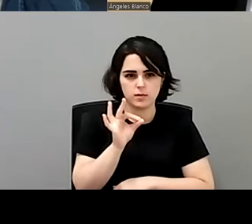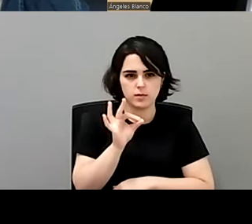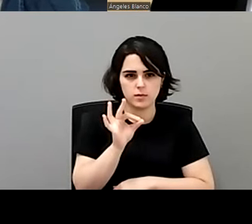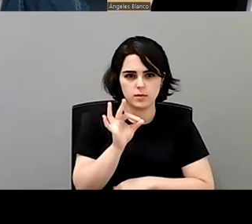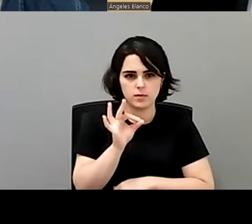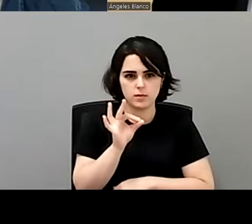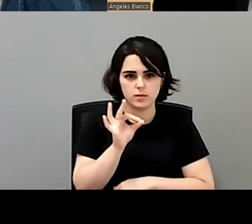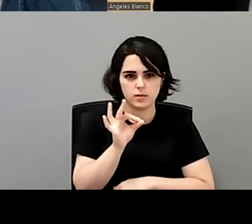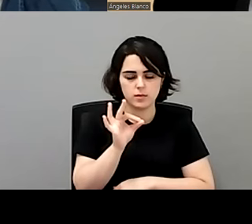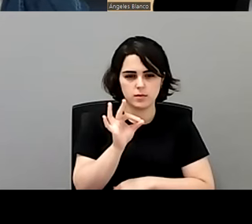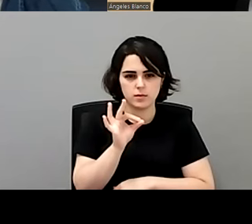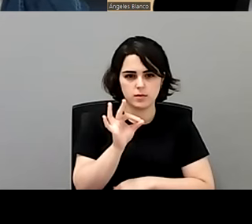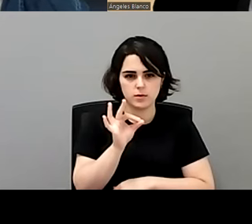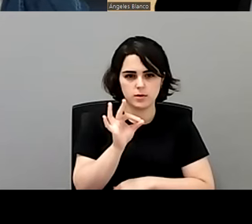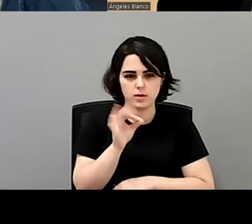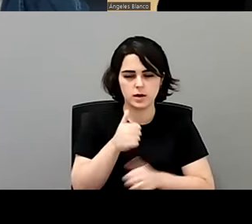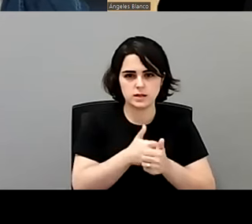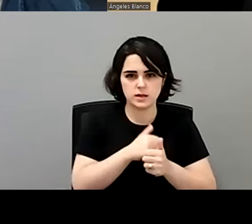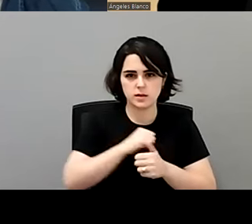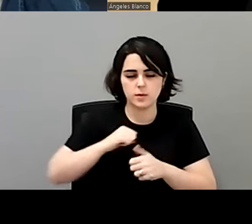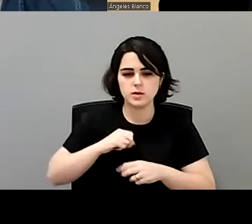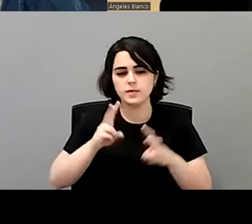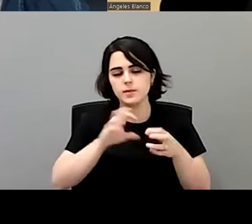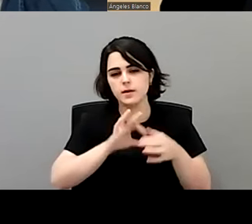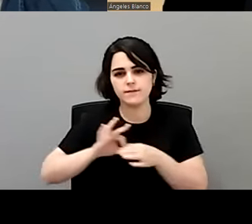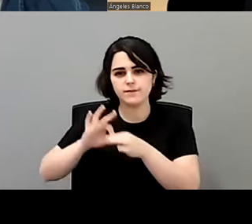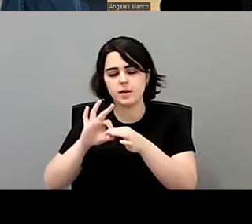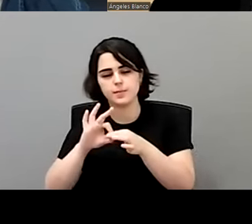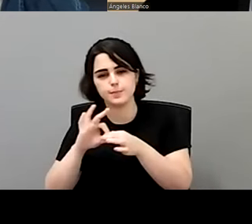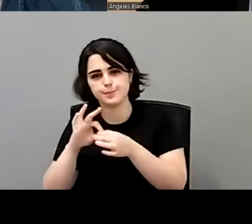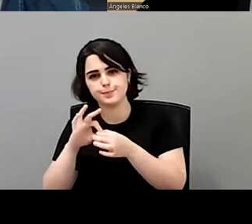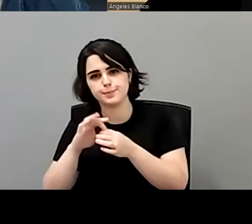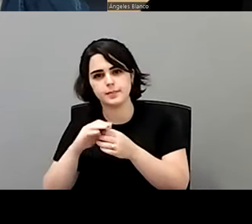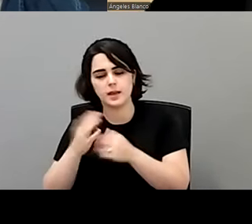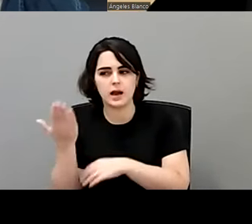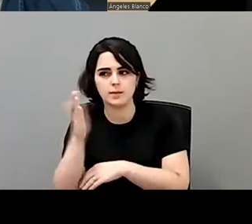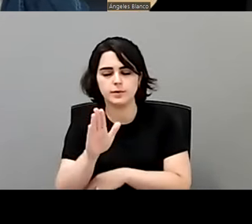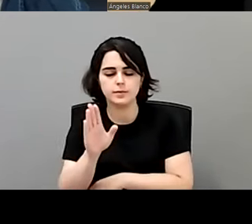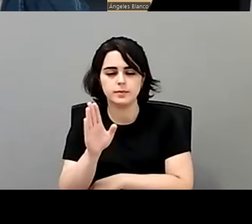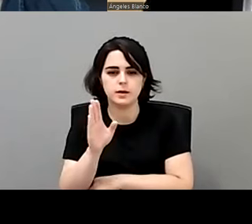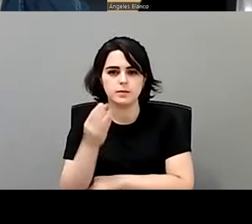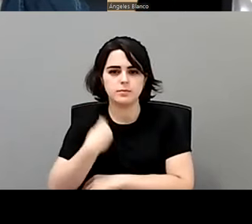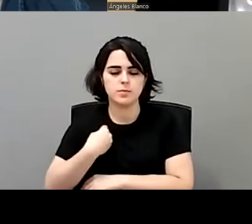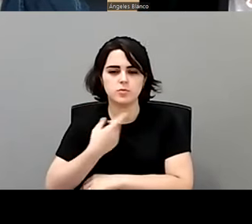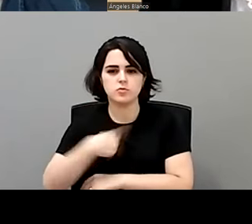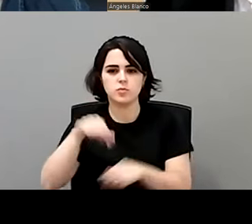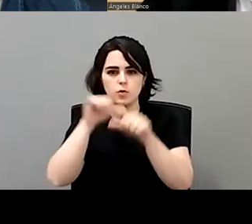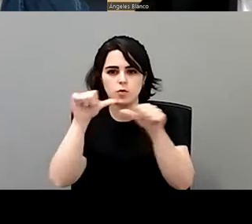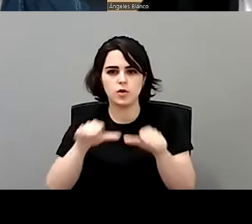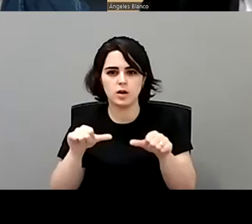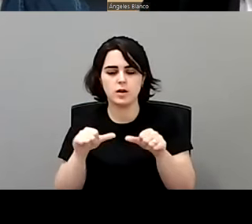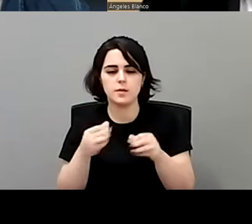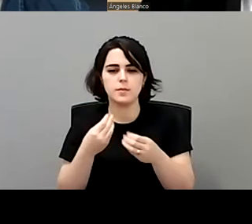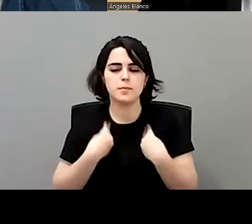personal. Vale, y en relación a lo que se planteaba cuando pensamos en un modelo de